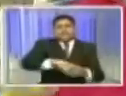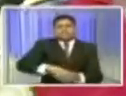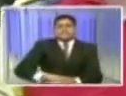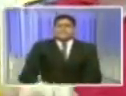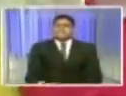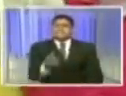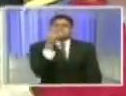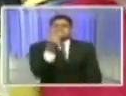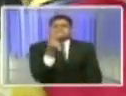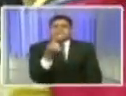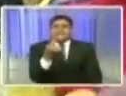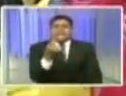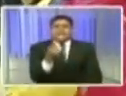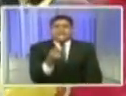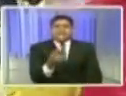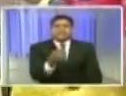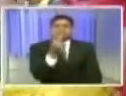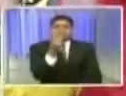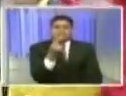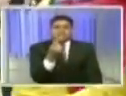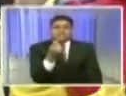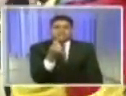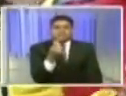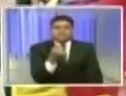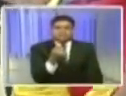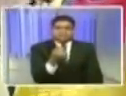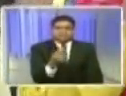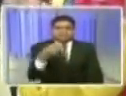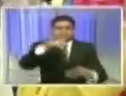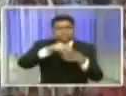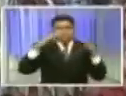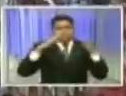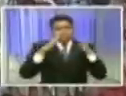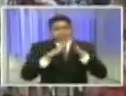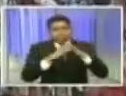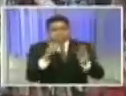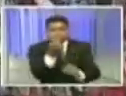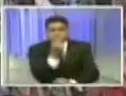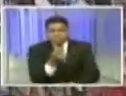nadie en la calle. Hay que ir a darle una paliza y una lección a esta gente.